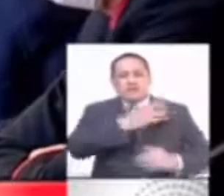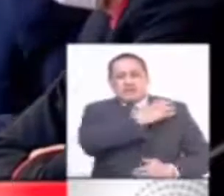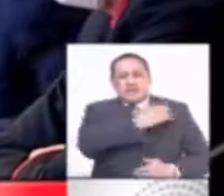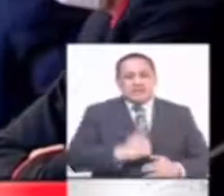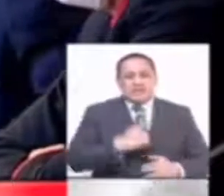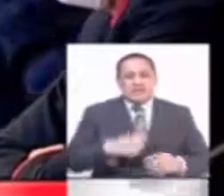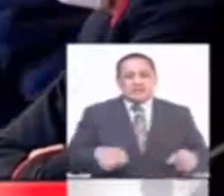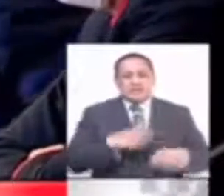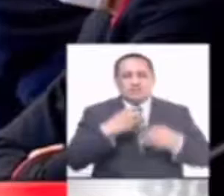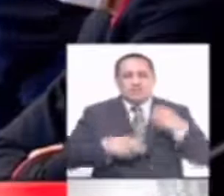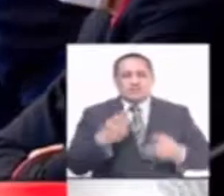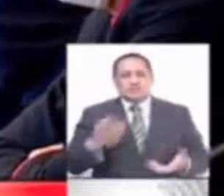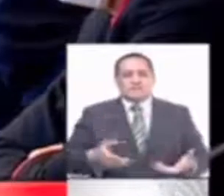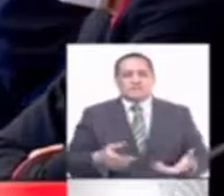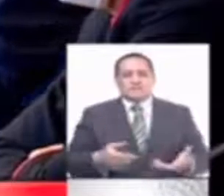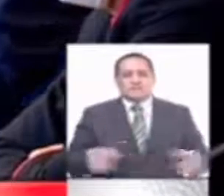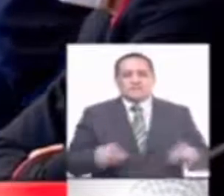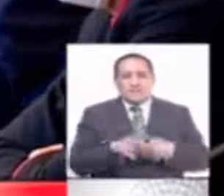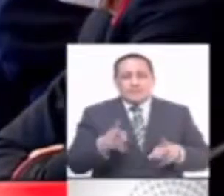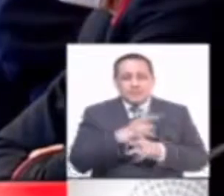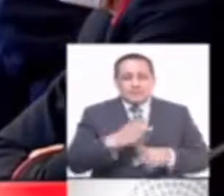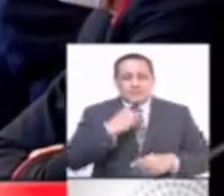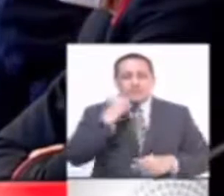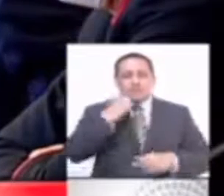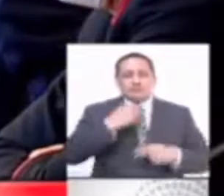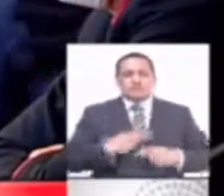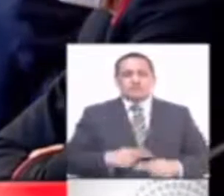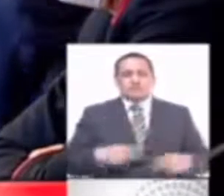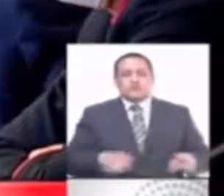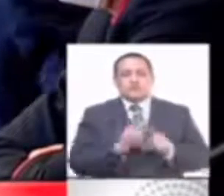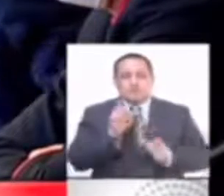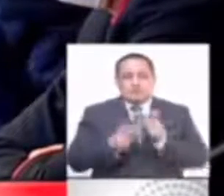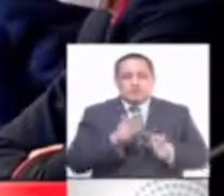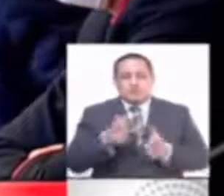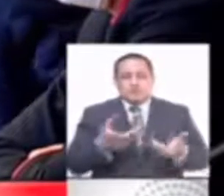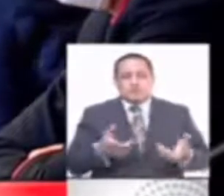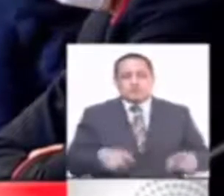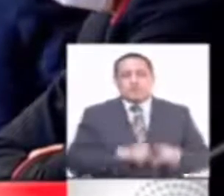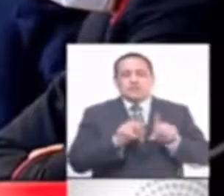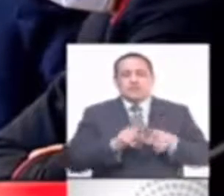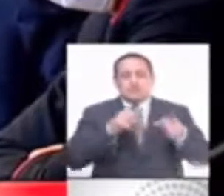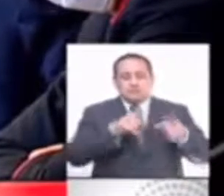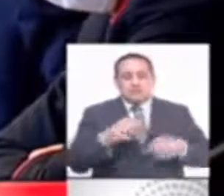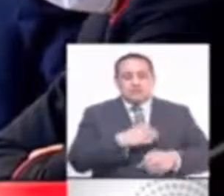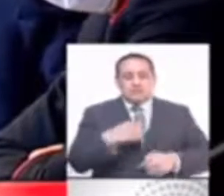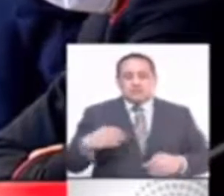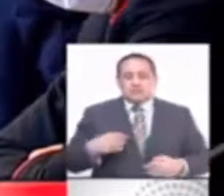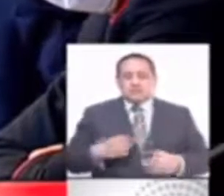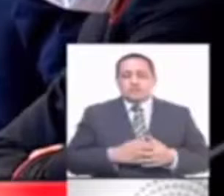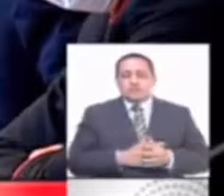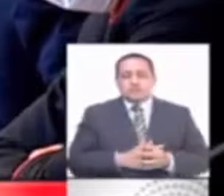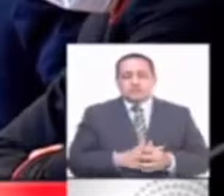degraden, que le den de baja. Hay que cuidar los derechos humanos también de la gente, y eso a usted que es el ministro.